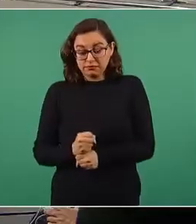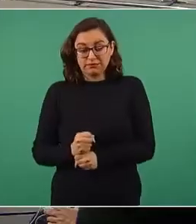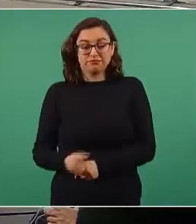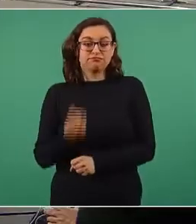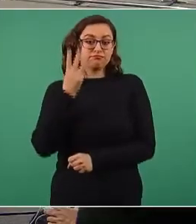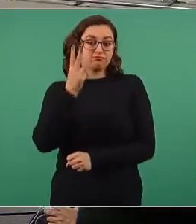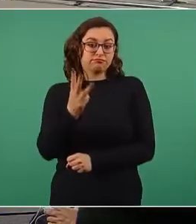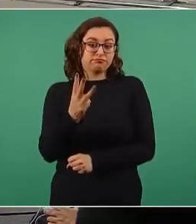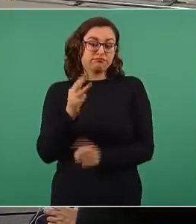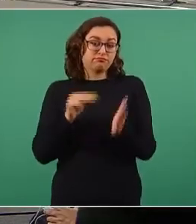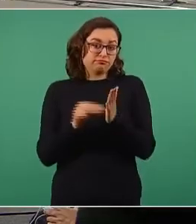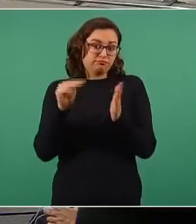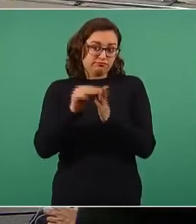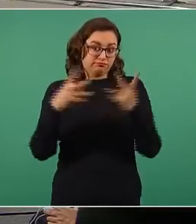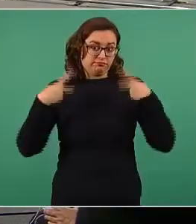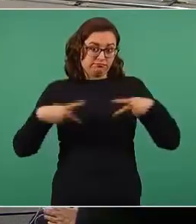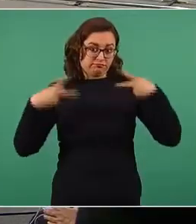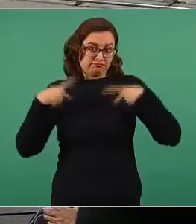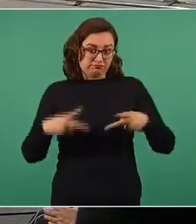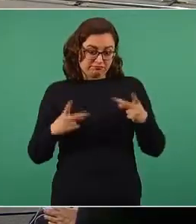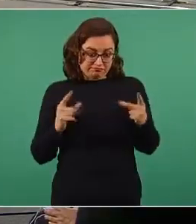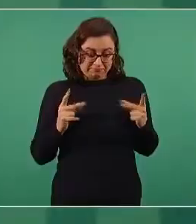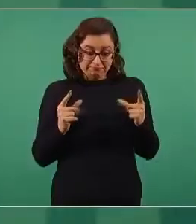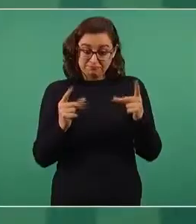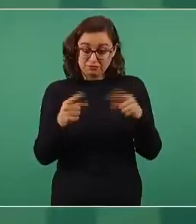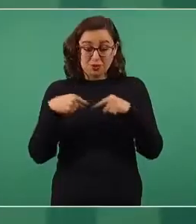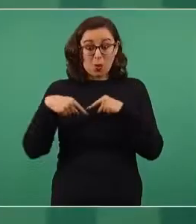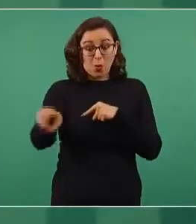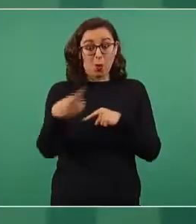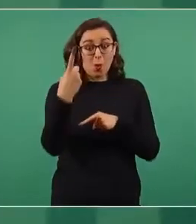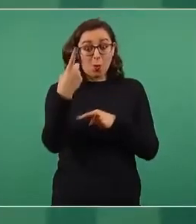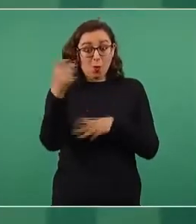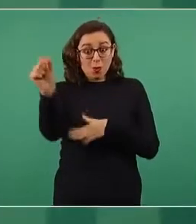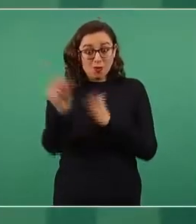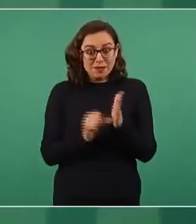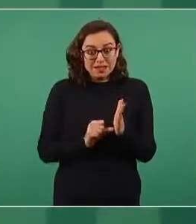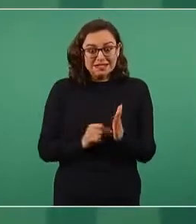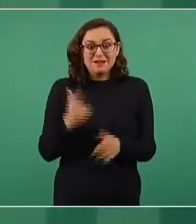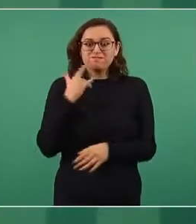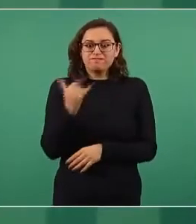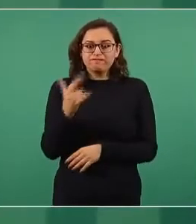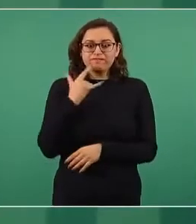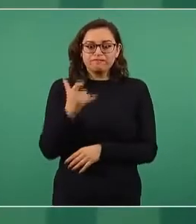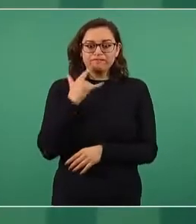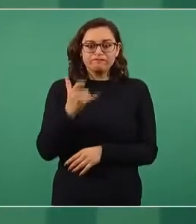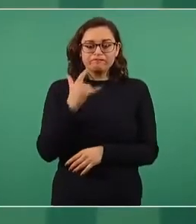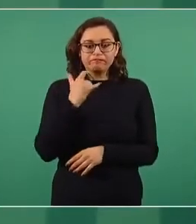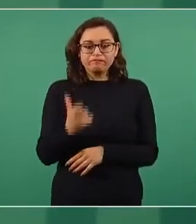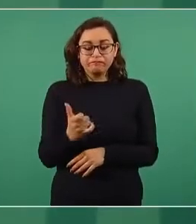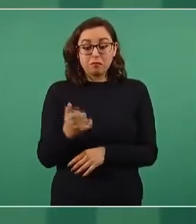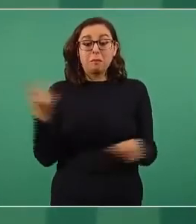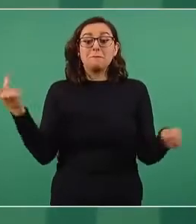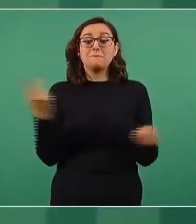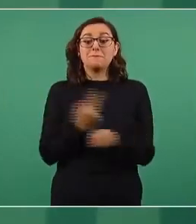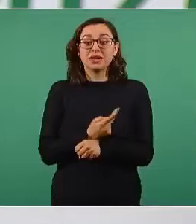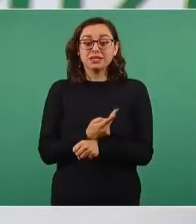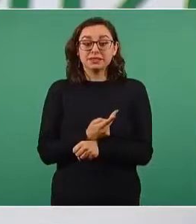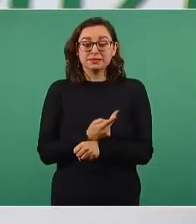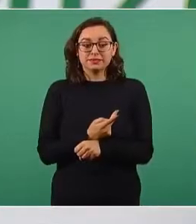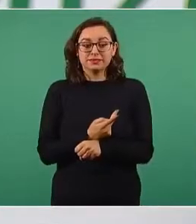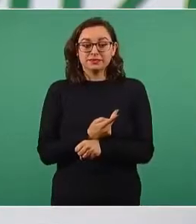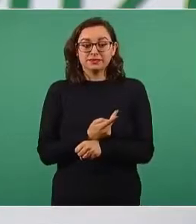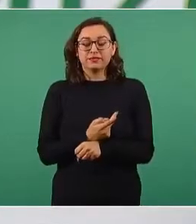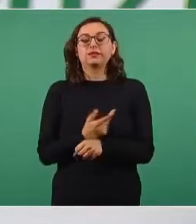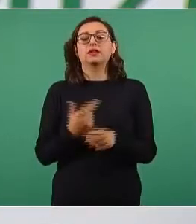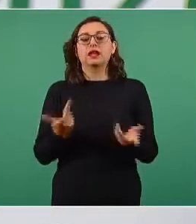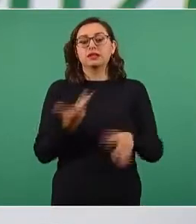terminar hacia fines de este mes. Se tiene que hacer un esfuerzo muy grande para cubrir. Y entonces tus promedios de vacunación entre México y